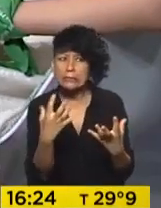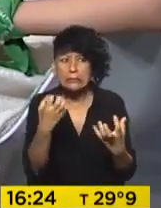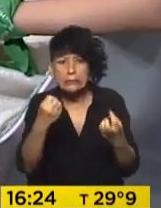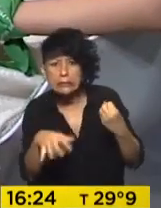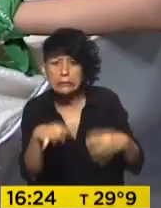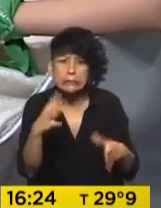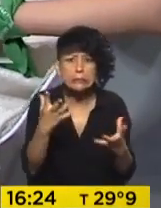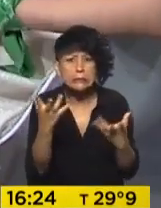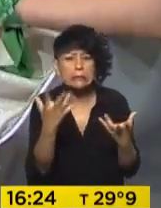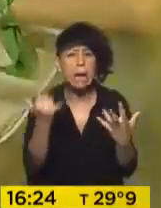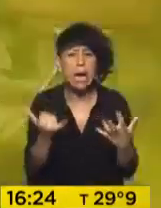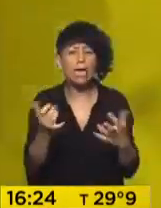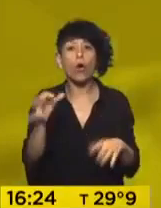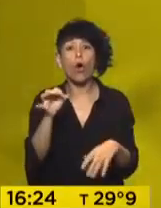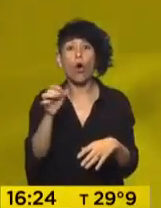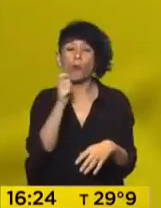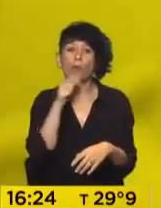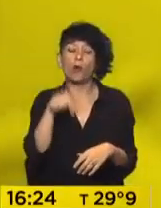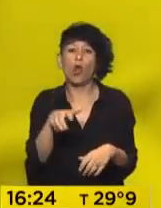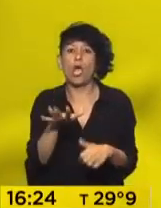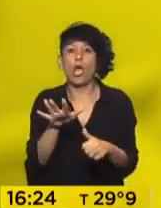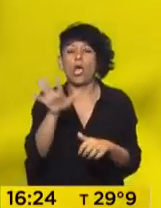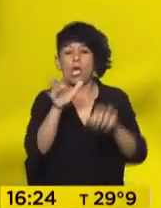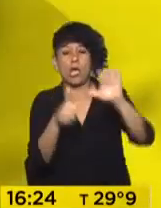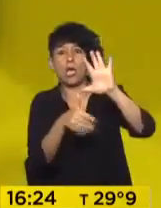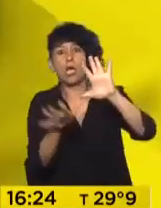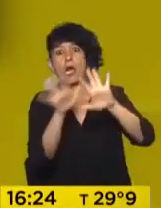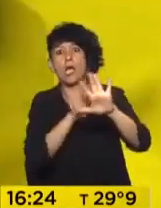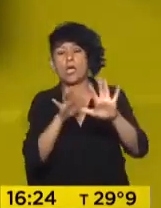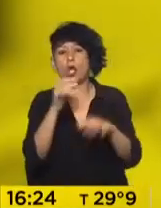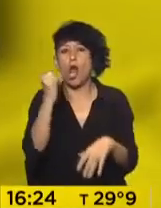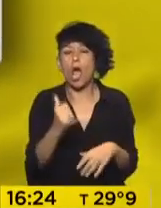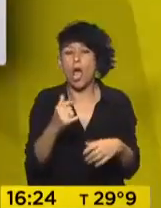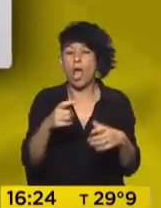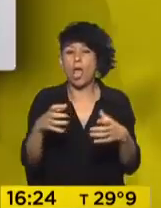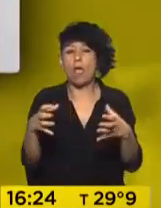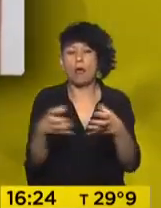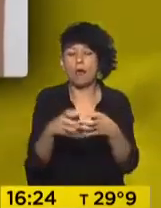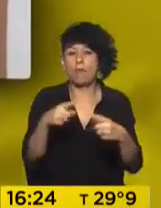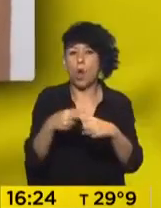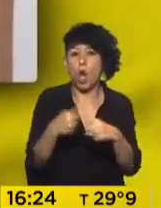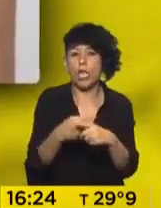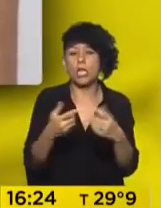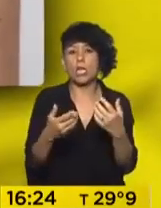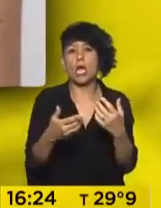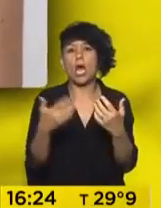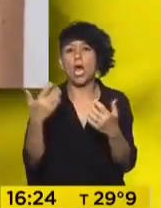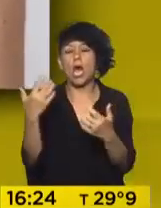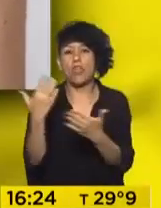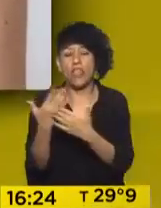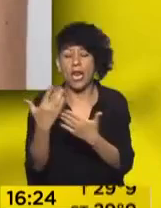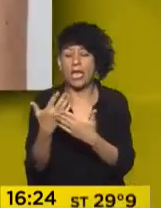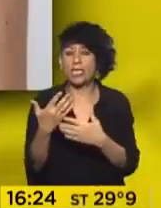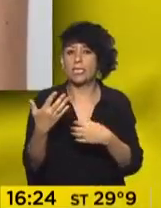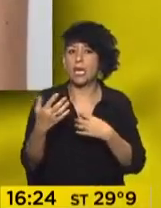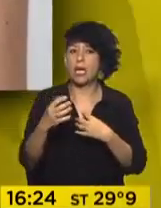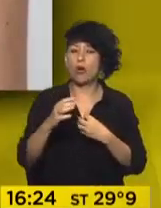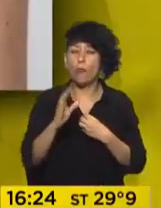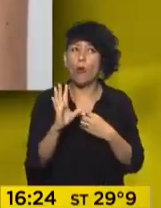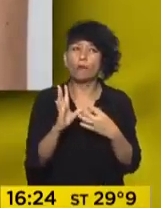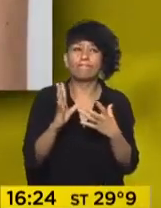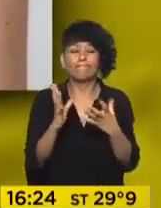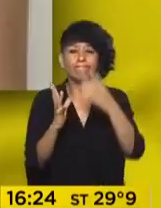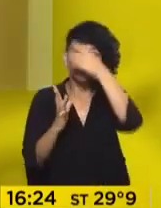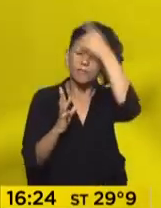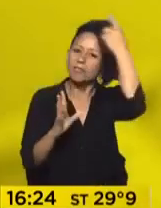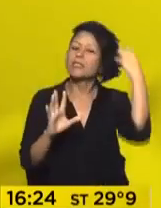hay en la región hay una derecha que sigue creciendo, está más, de alguna manera, generable, validado, uh-huh, que se pueda expresar de esta, claro, manera. Entonces